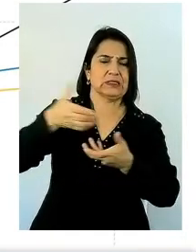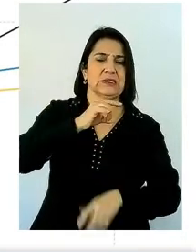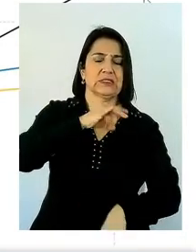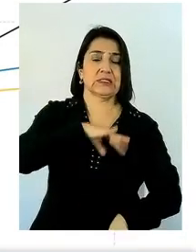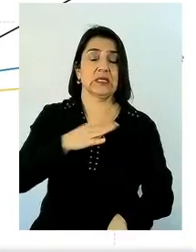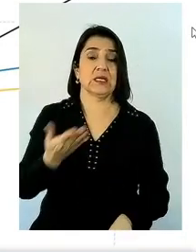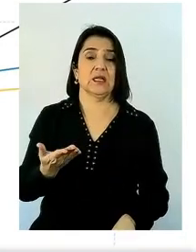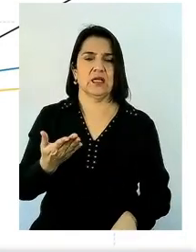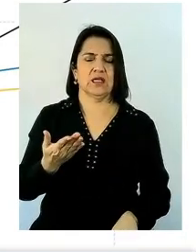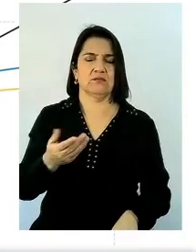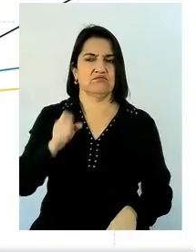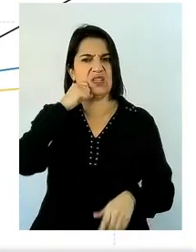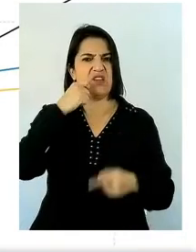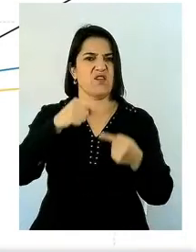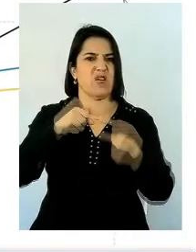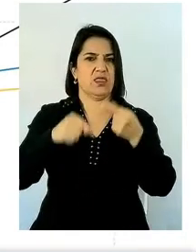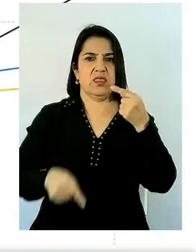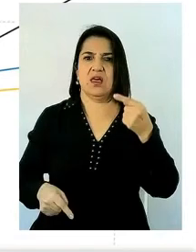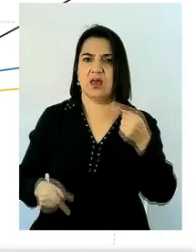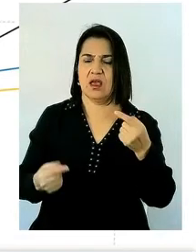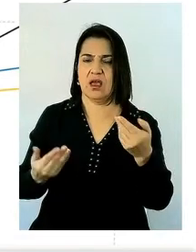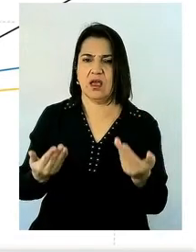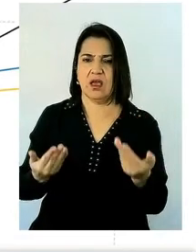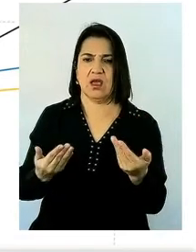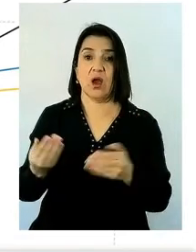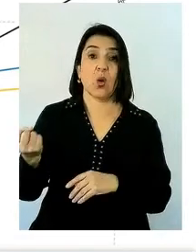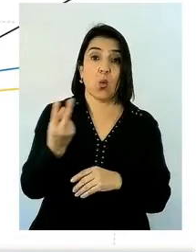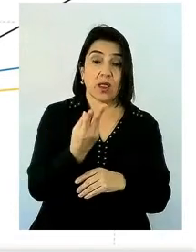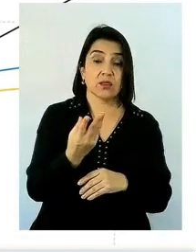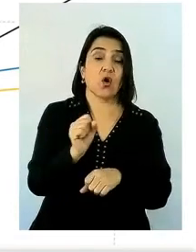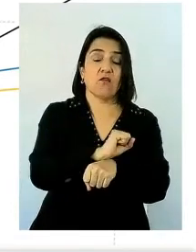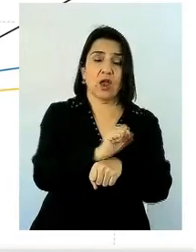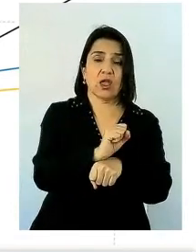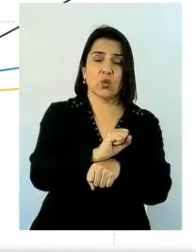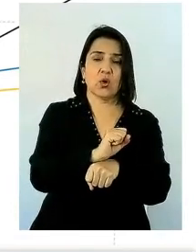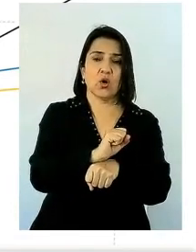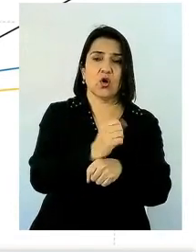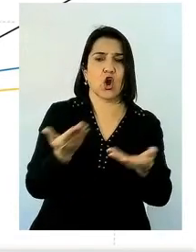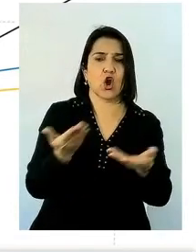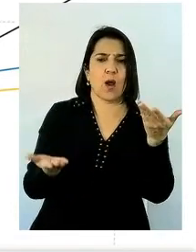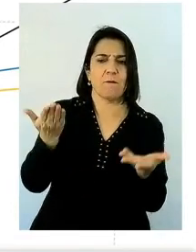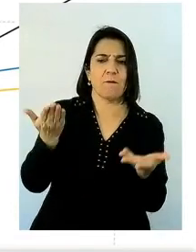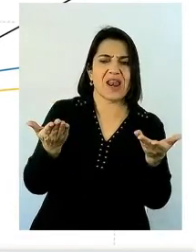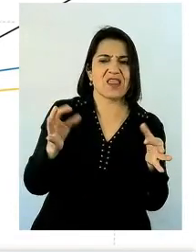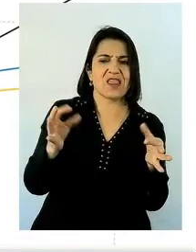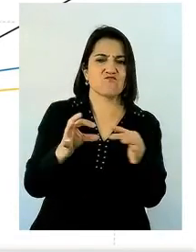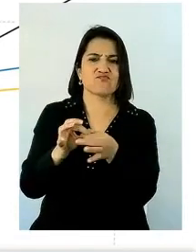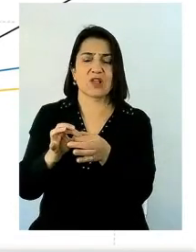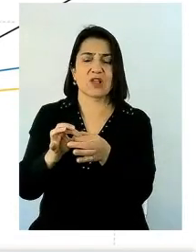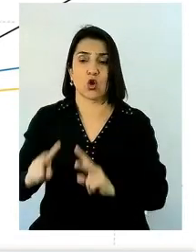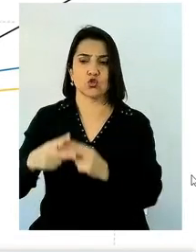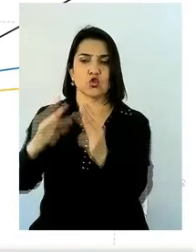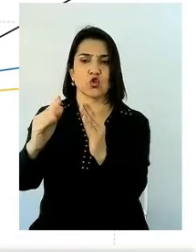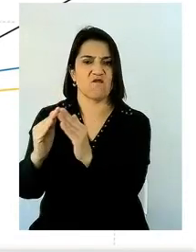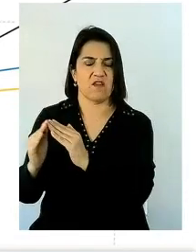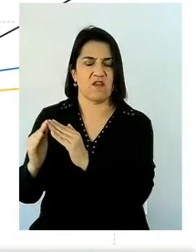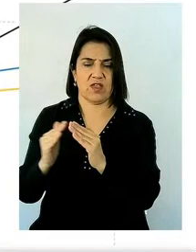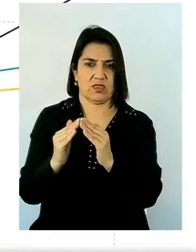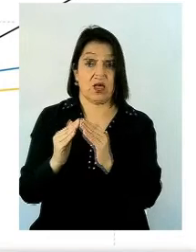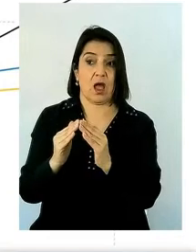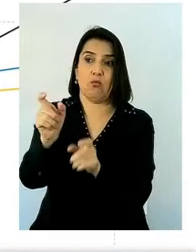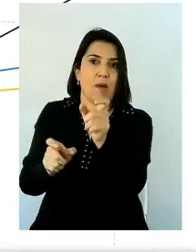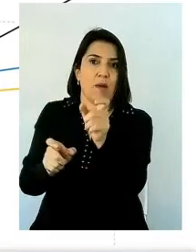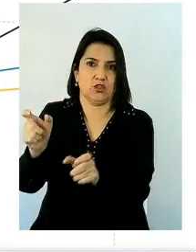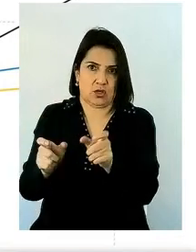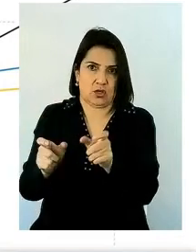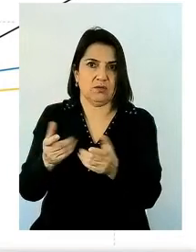del número de vehículos referente a la vivienda y, por cierto, a la población. Entonces, estamos creciendo